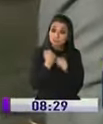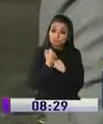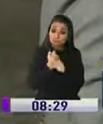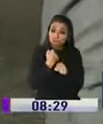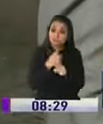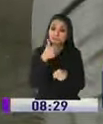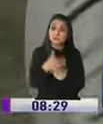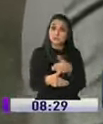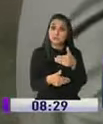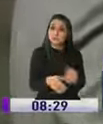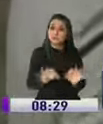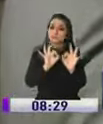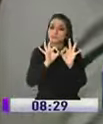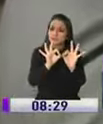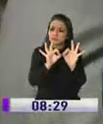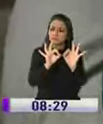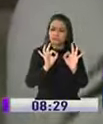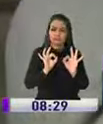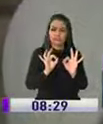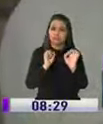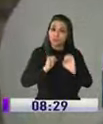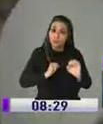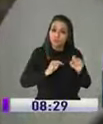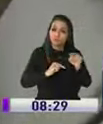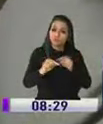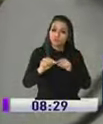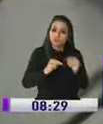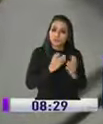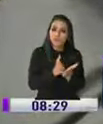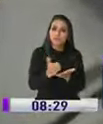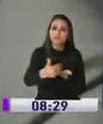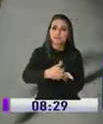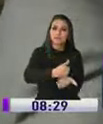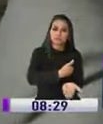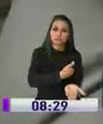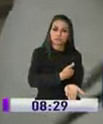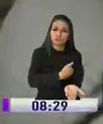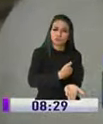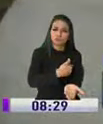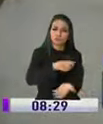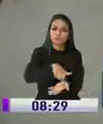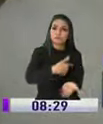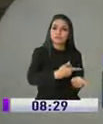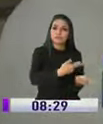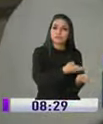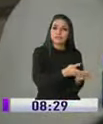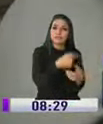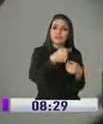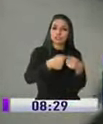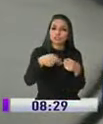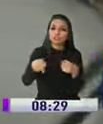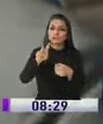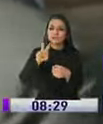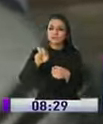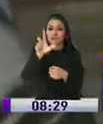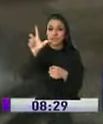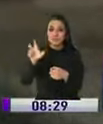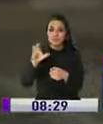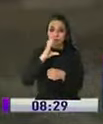días estará habilitado y podrán acceder a lo que son tanto la capital como el Valle de los Chillos y Conocoto.